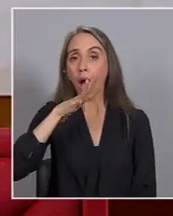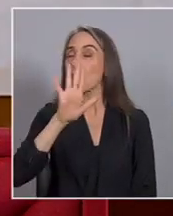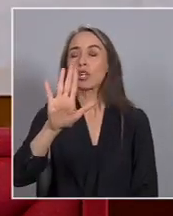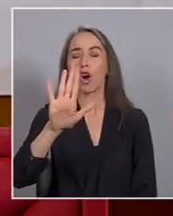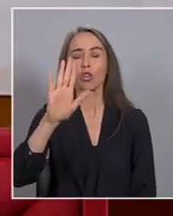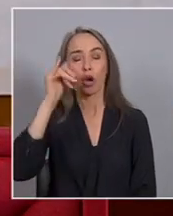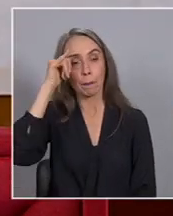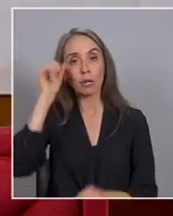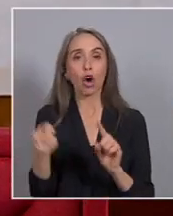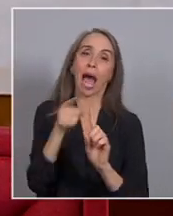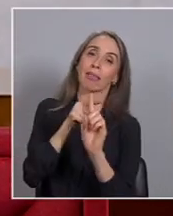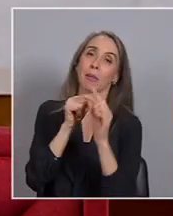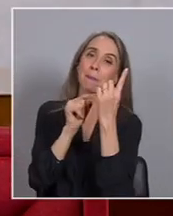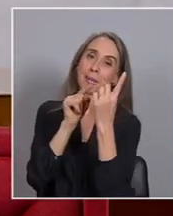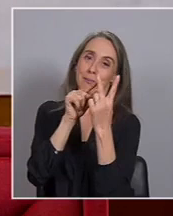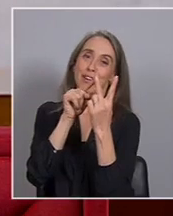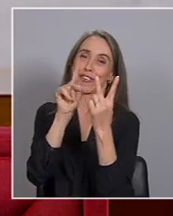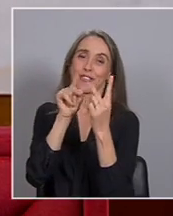En seguridad alimentaria,